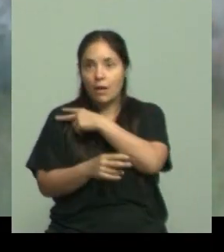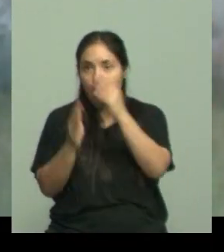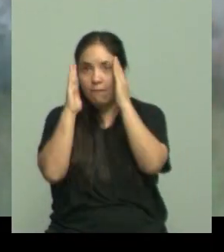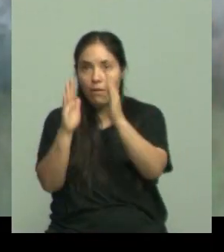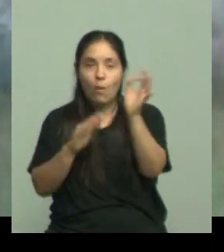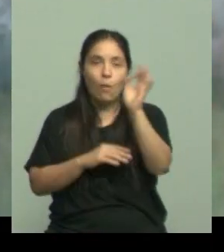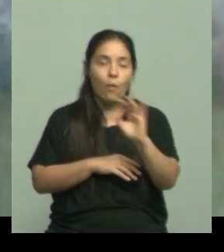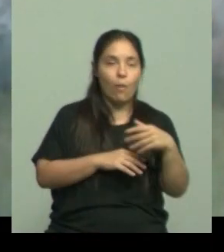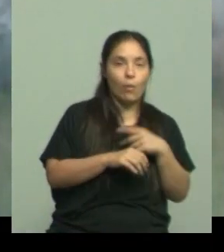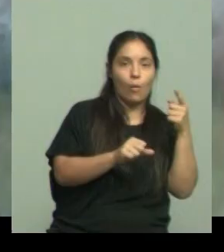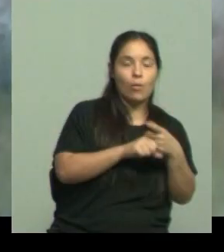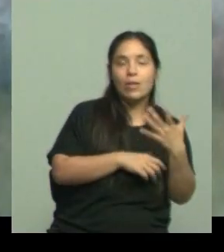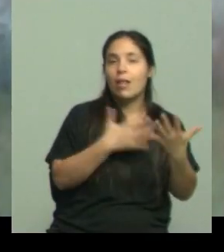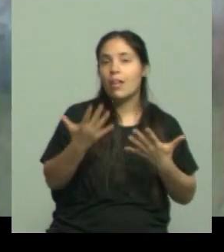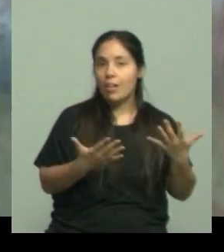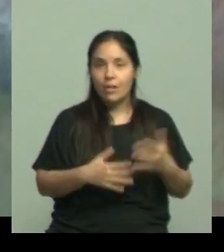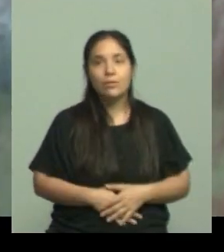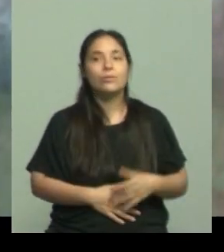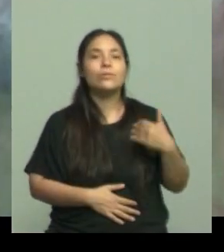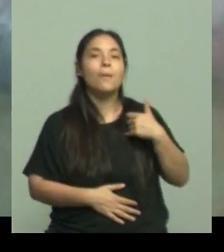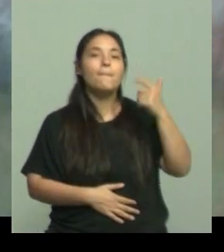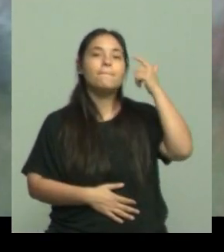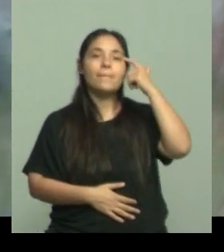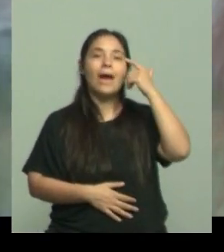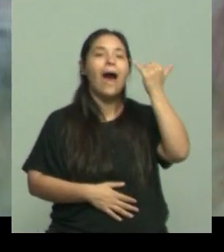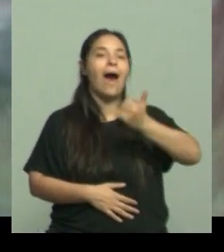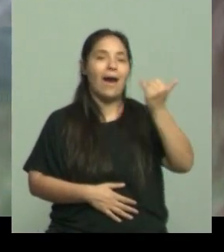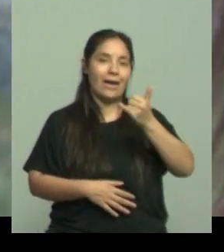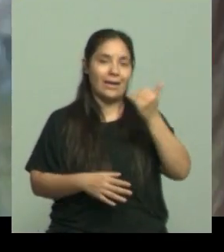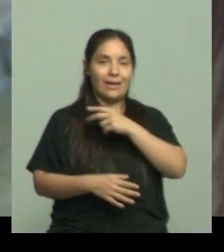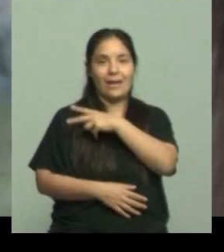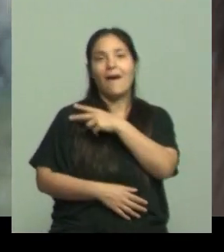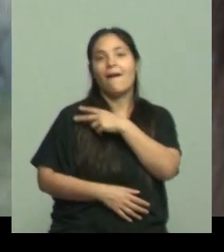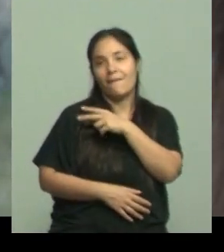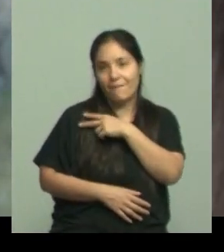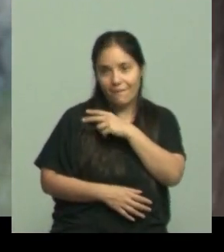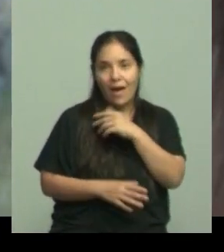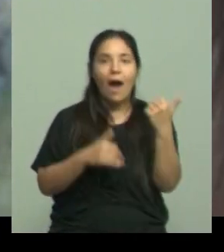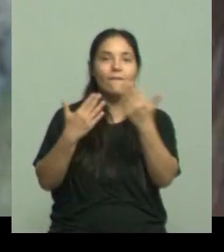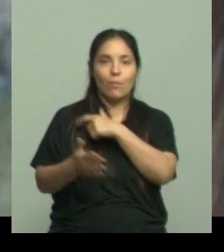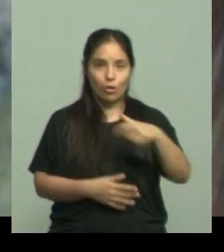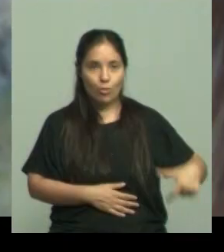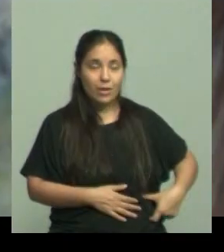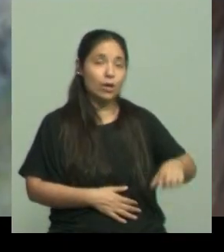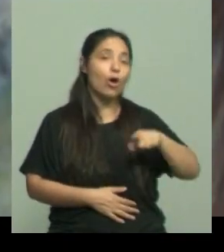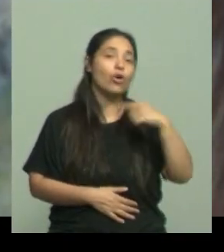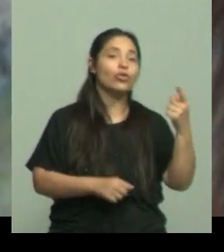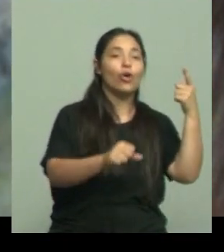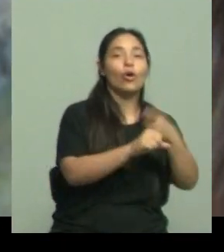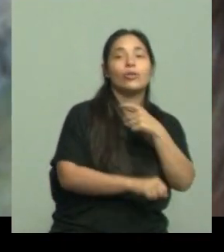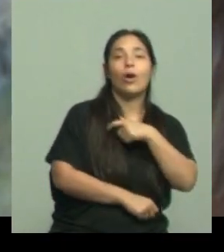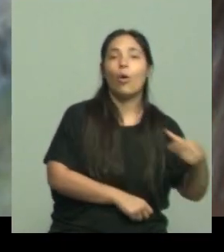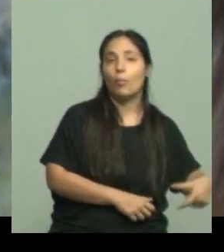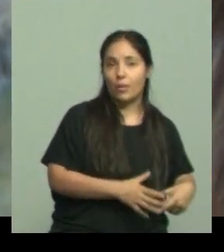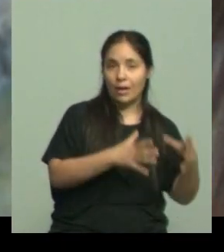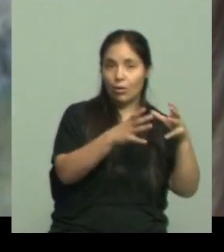patronal? Bueno, yo creo que también hay patronales que, como te decía recién, bueno, van a facturar a favor del gobierno, otros